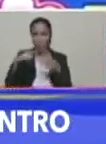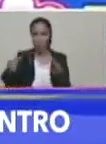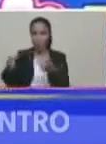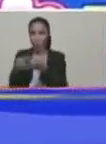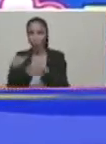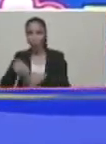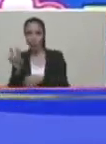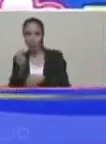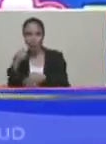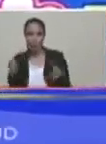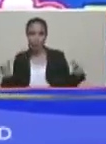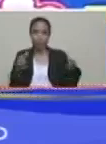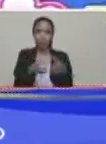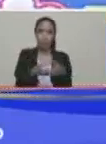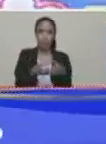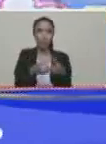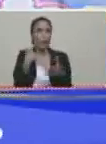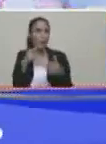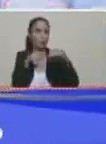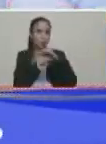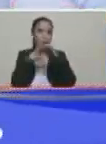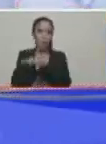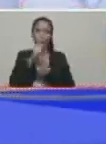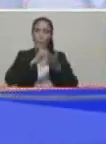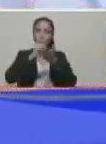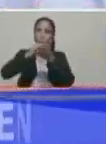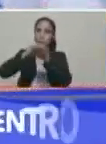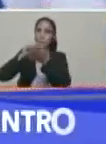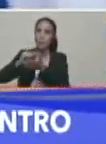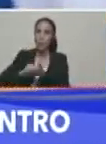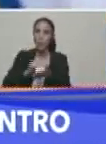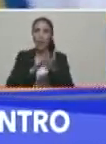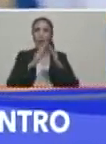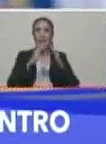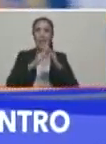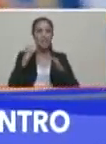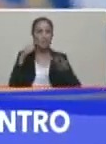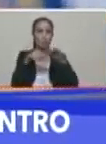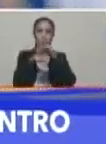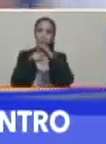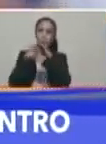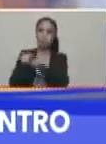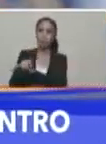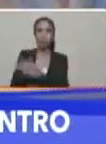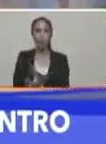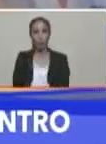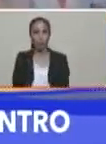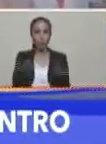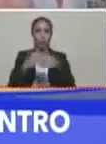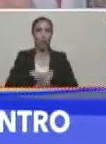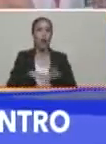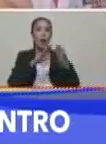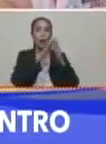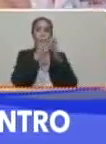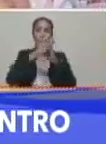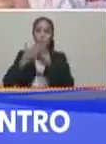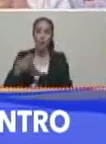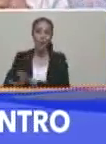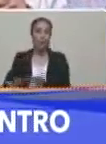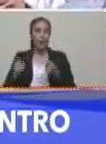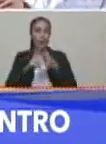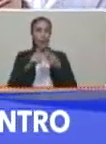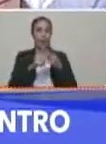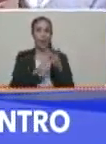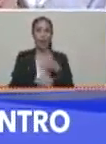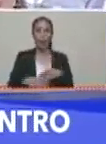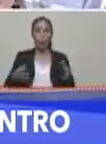Y yo creo que es uno de los elementos fundamentales, que este equipo de salud llegaron de la mano de la comunidad organizada, de la mano de los